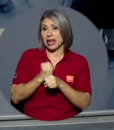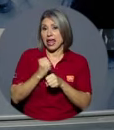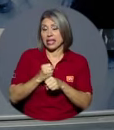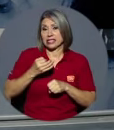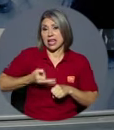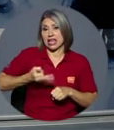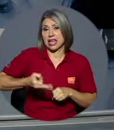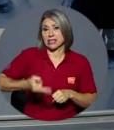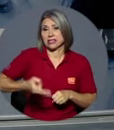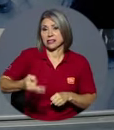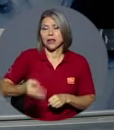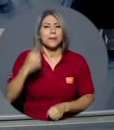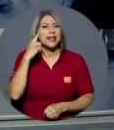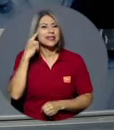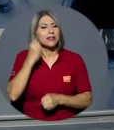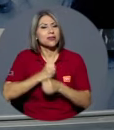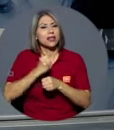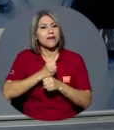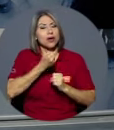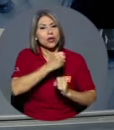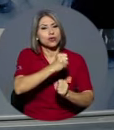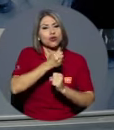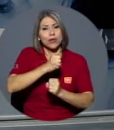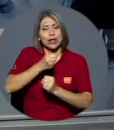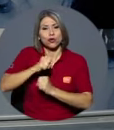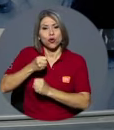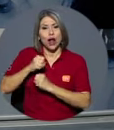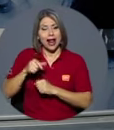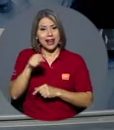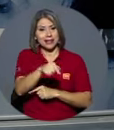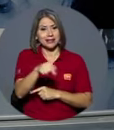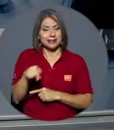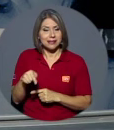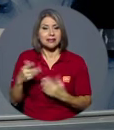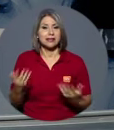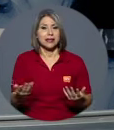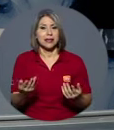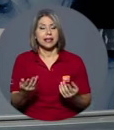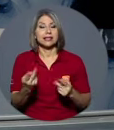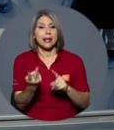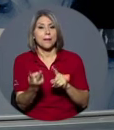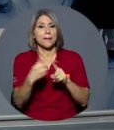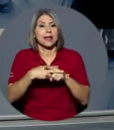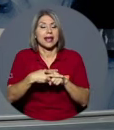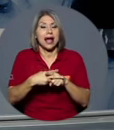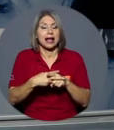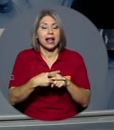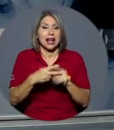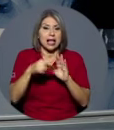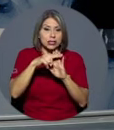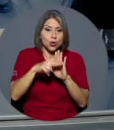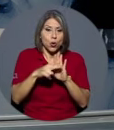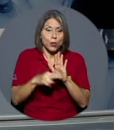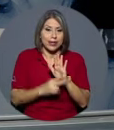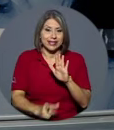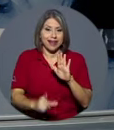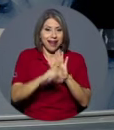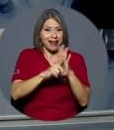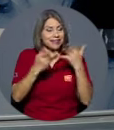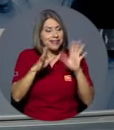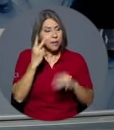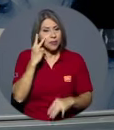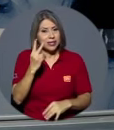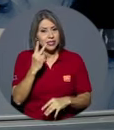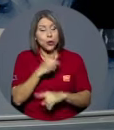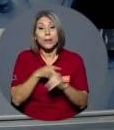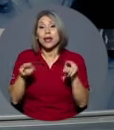y pensando en el trabajo de los gobiernos locales, está la aplicación de los instrumentos jurídicos que hemos visto, pero también hay